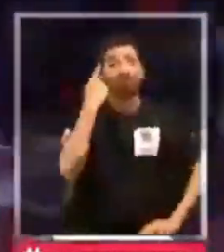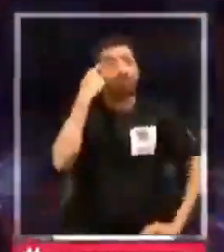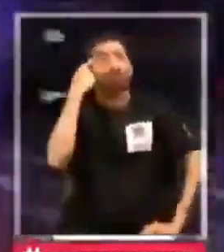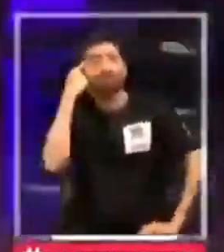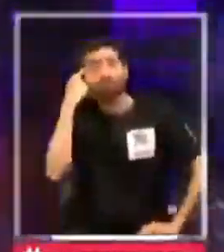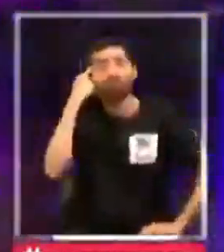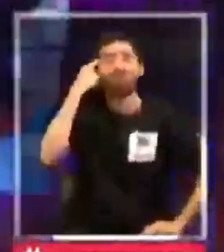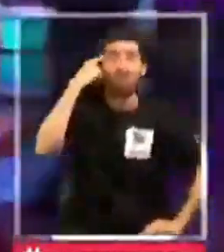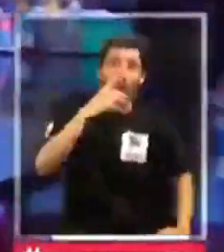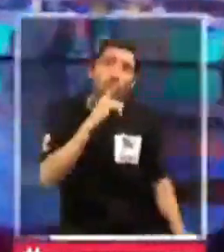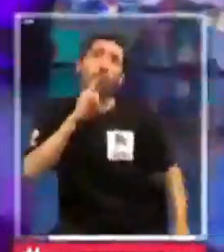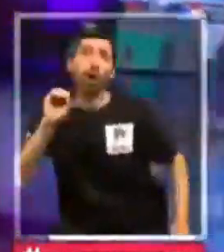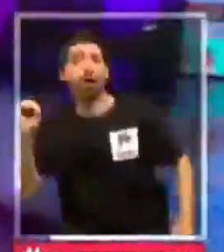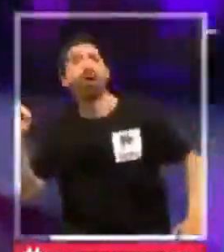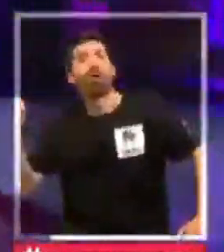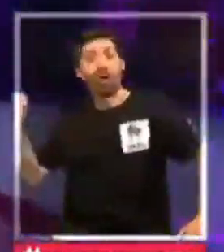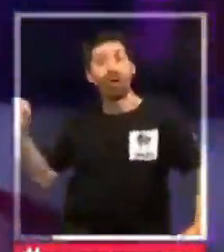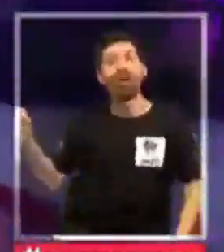todo.